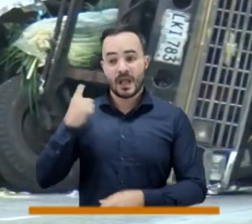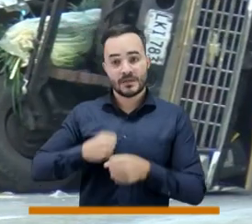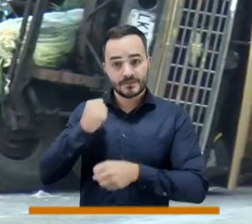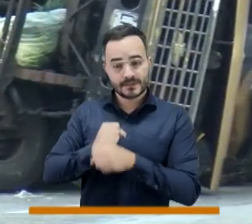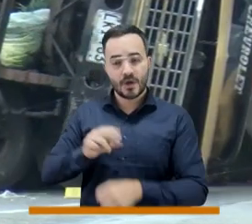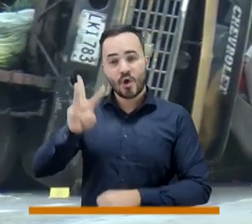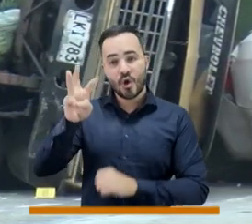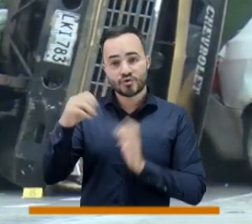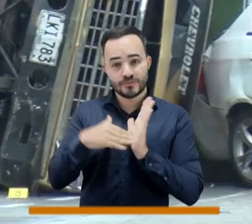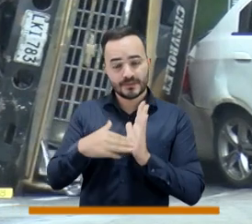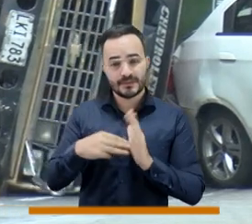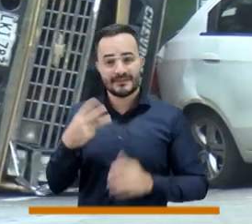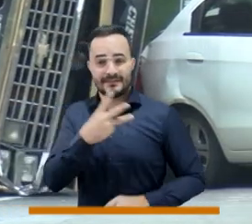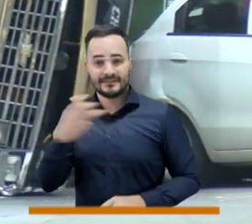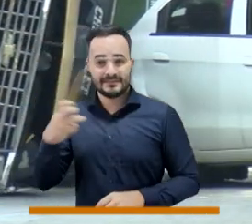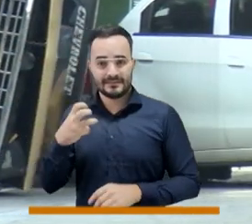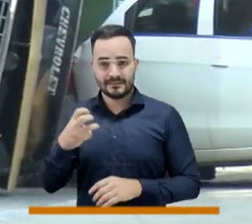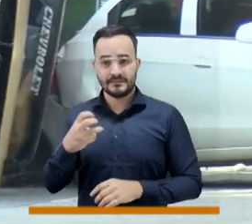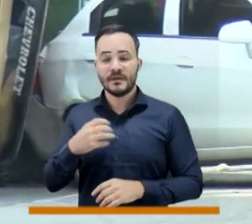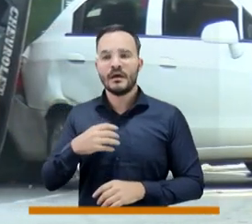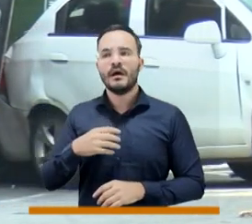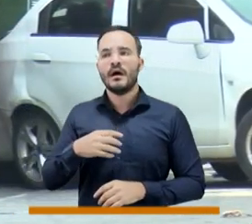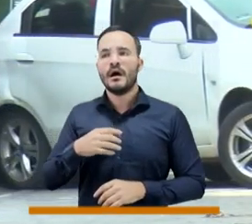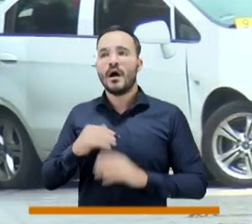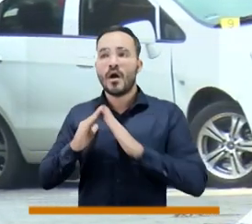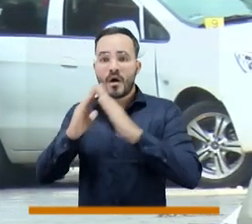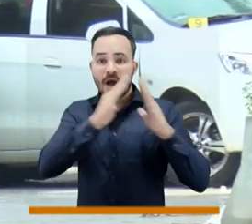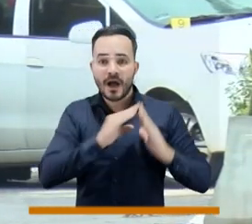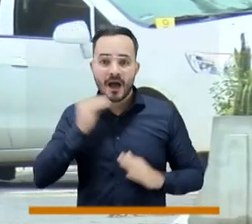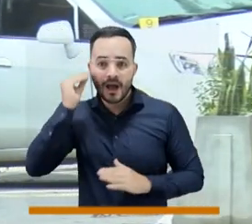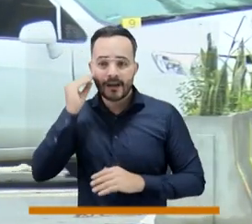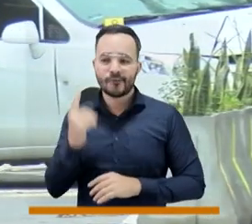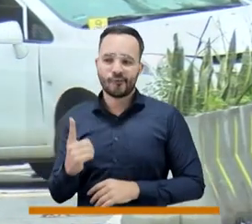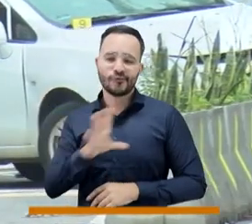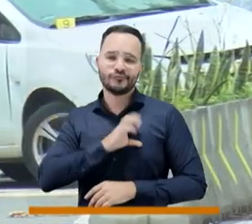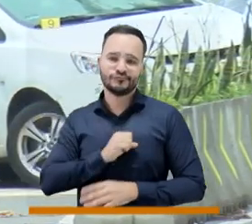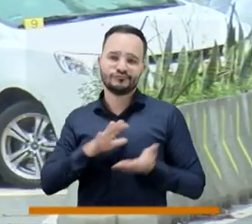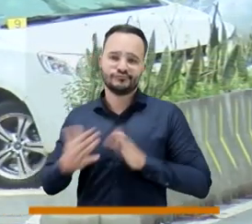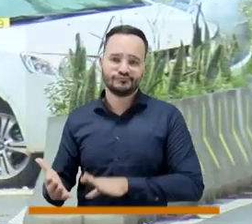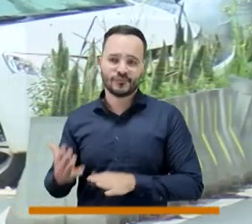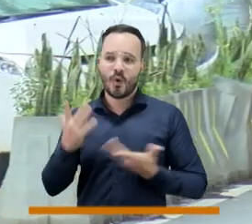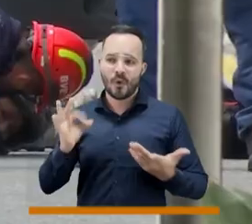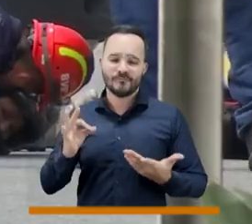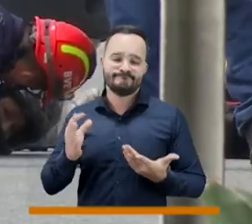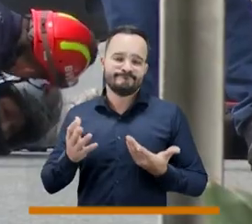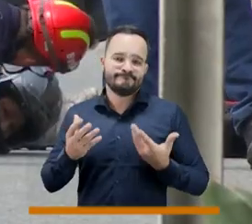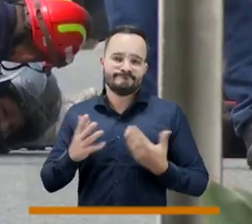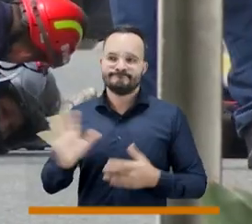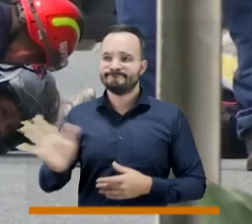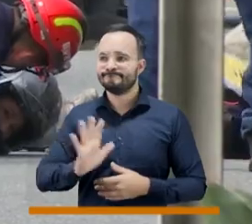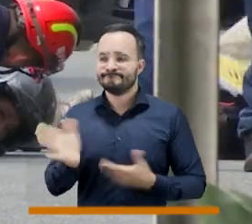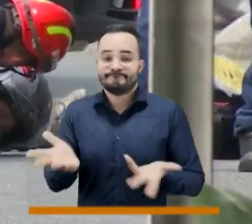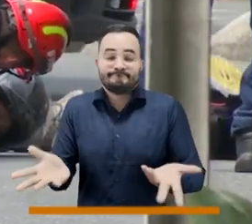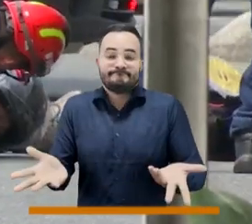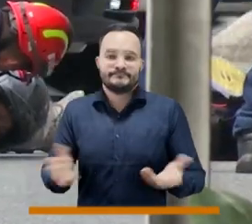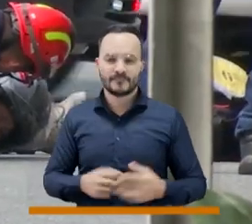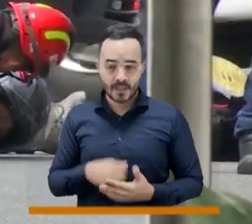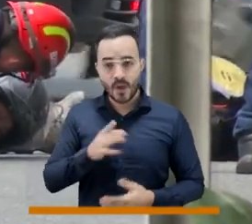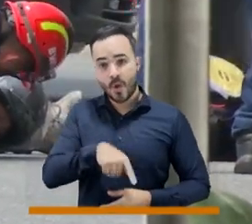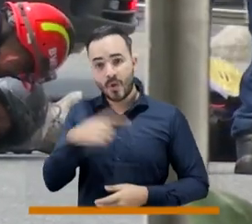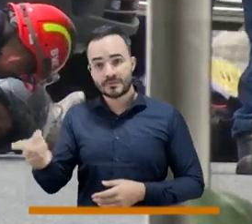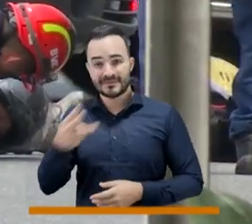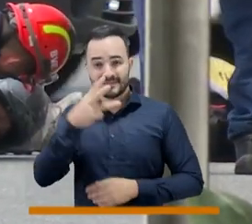pasado 8.300 familias perdieron a una persona de su hogar en las vías y 700.000